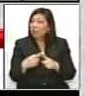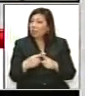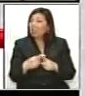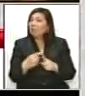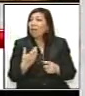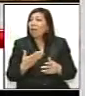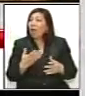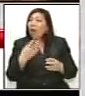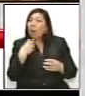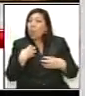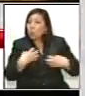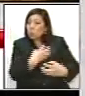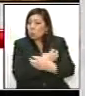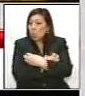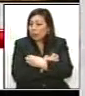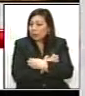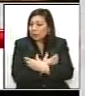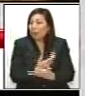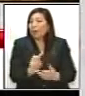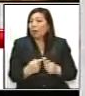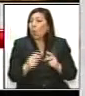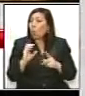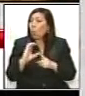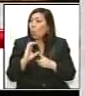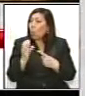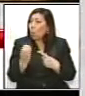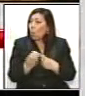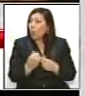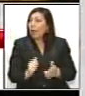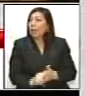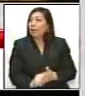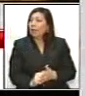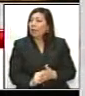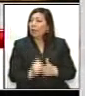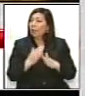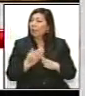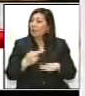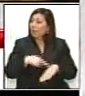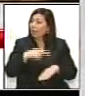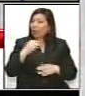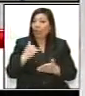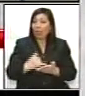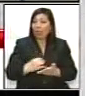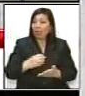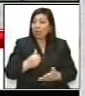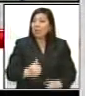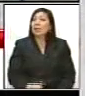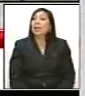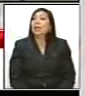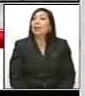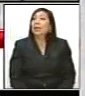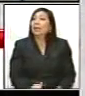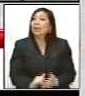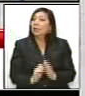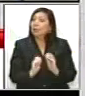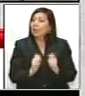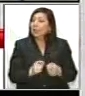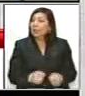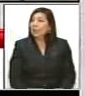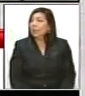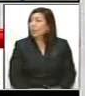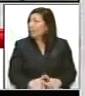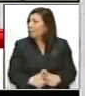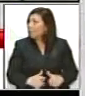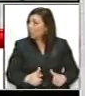fósiles. Son muchas las riquezas culturales y turísticas que ofrece nuestra región Ica, y el misticismo que nos ofrecen estos